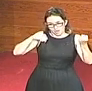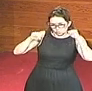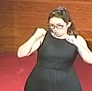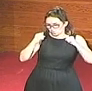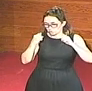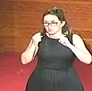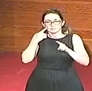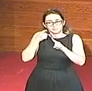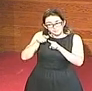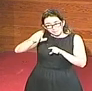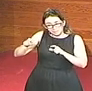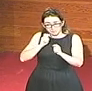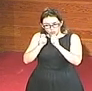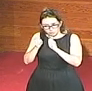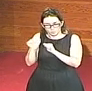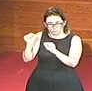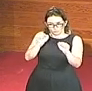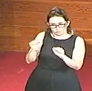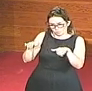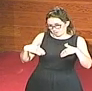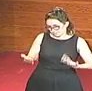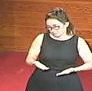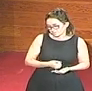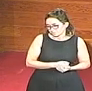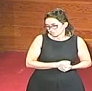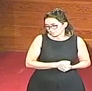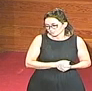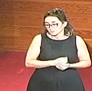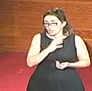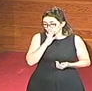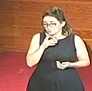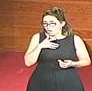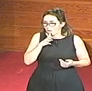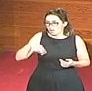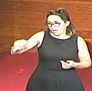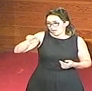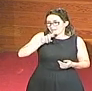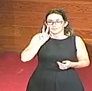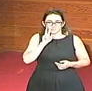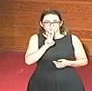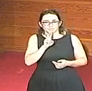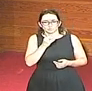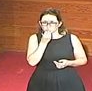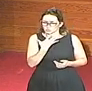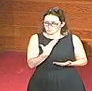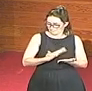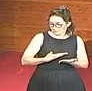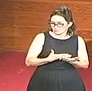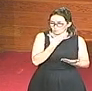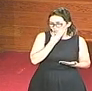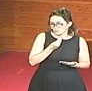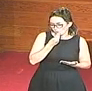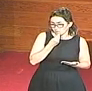la protección de los periodistas. Y ahora veremos por qué al final esto queda muy bien sobre el papel, pero aparte de muy difícil